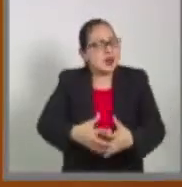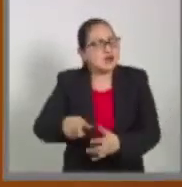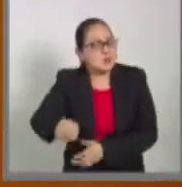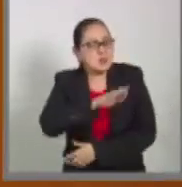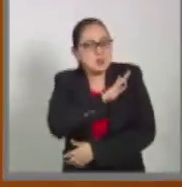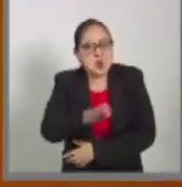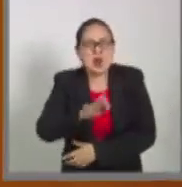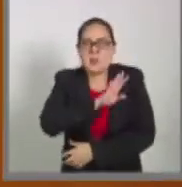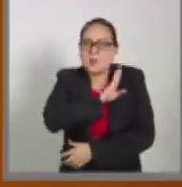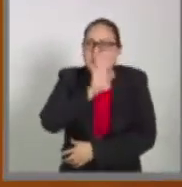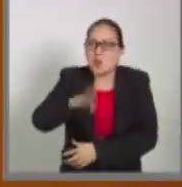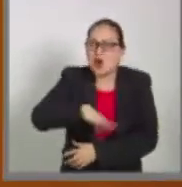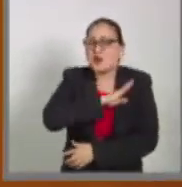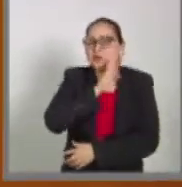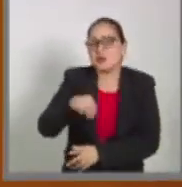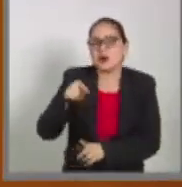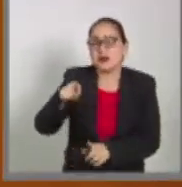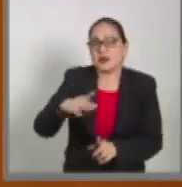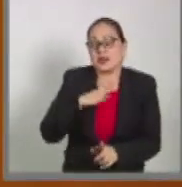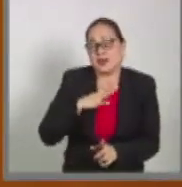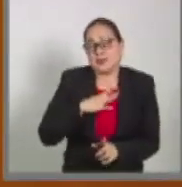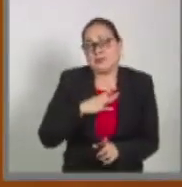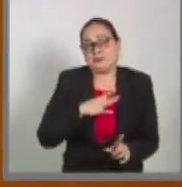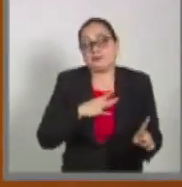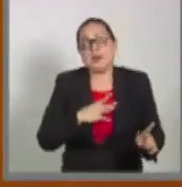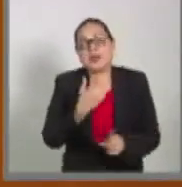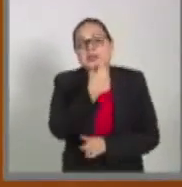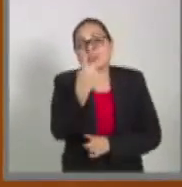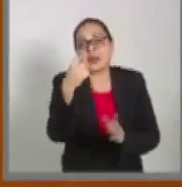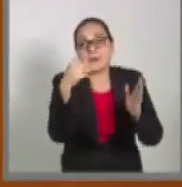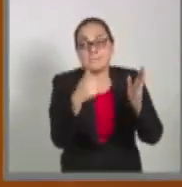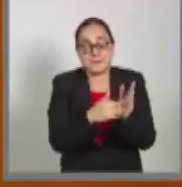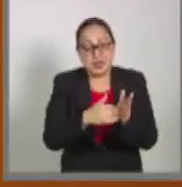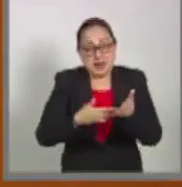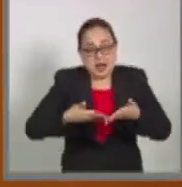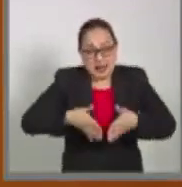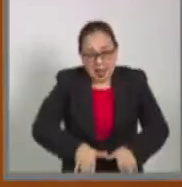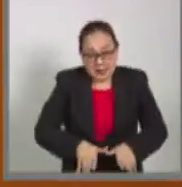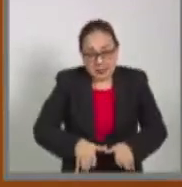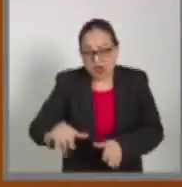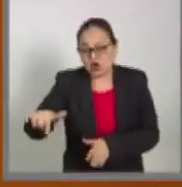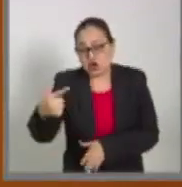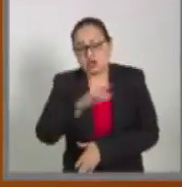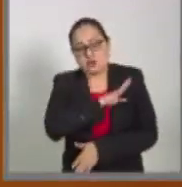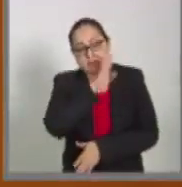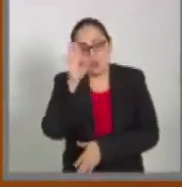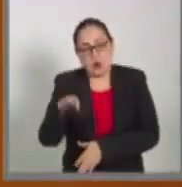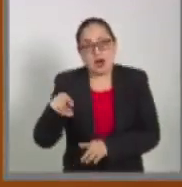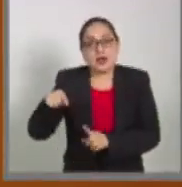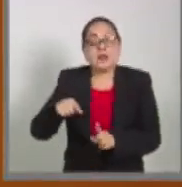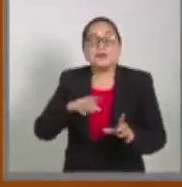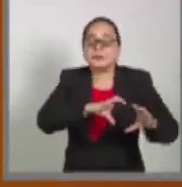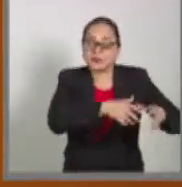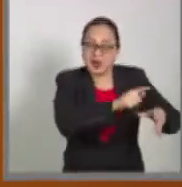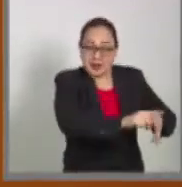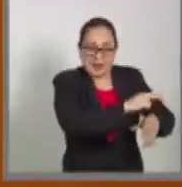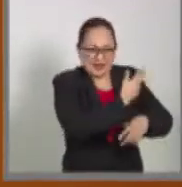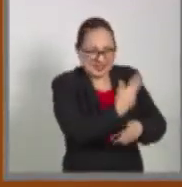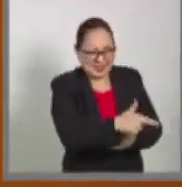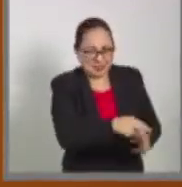desarrollados la relación es de 12 por cada 100 mil nacidos vivos. En los países pobres es